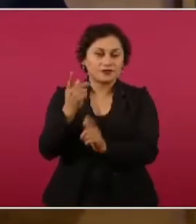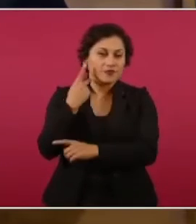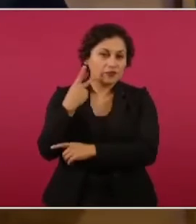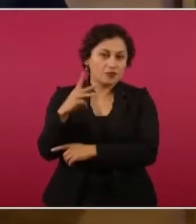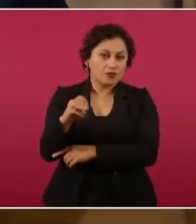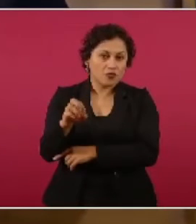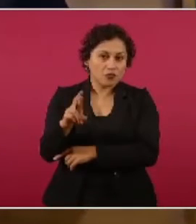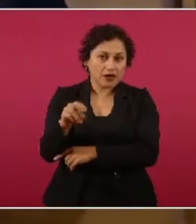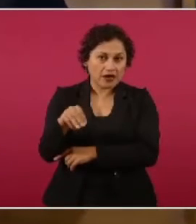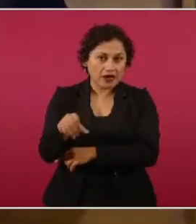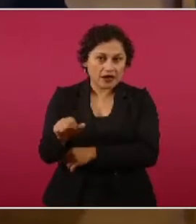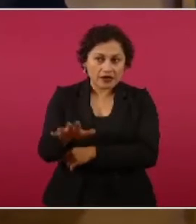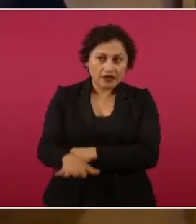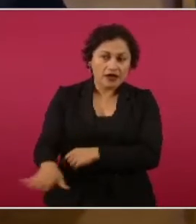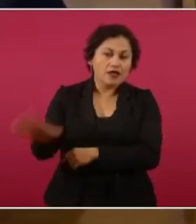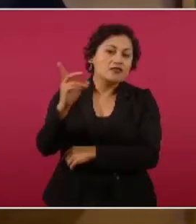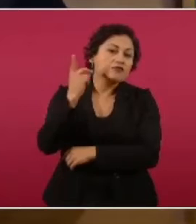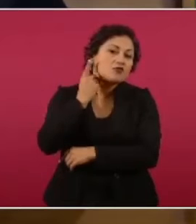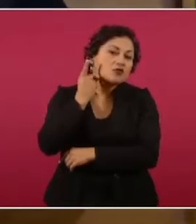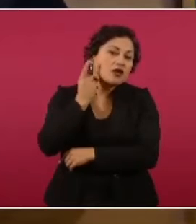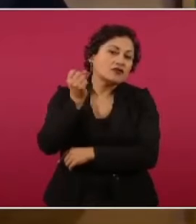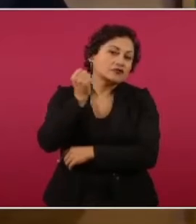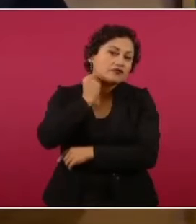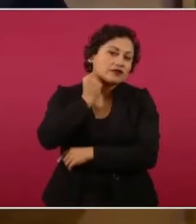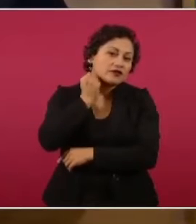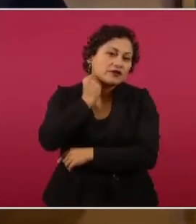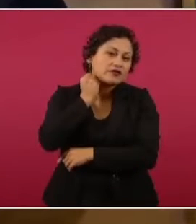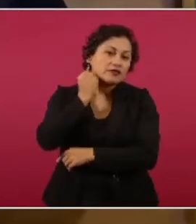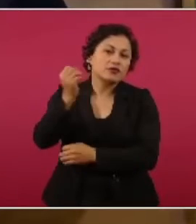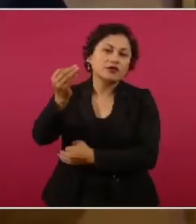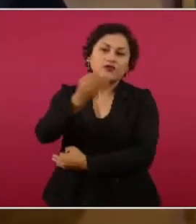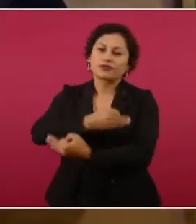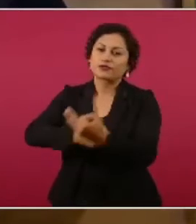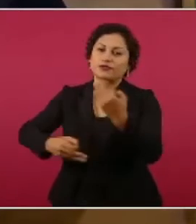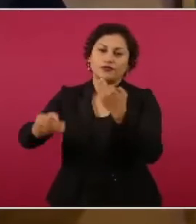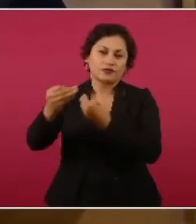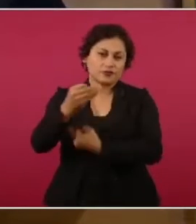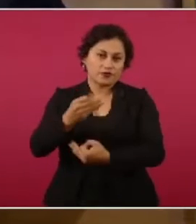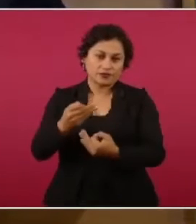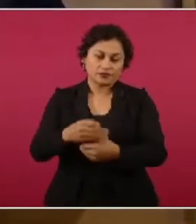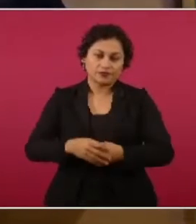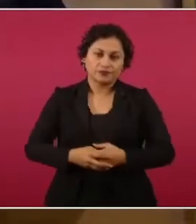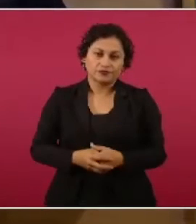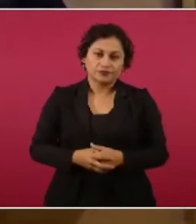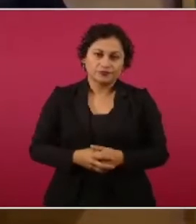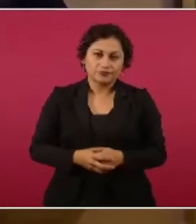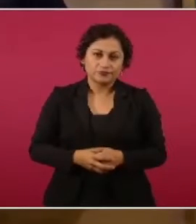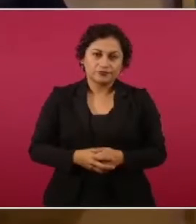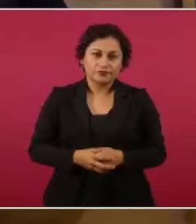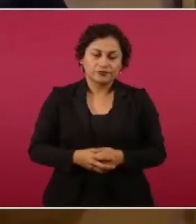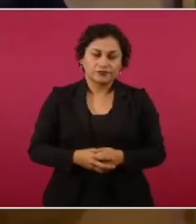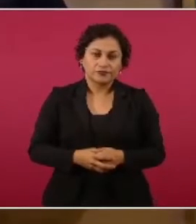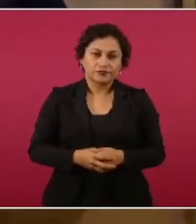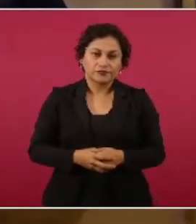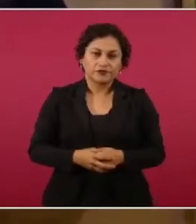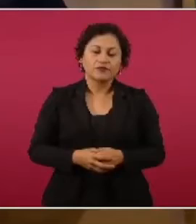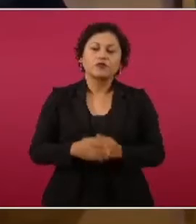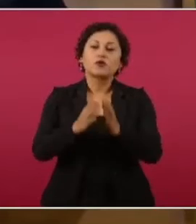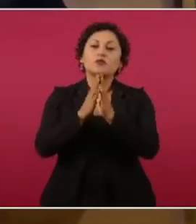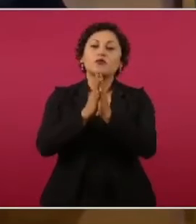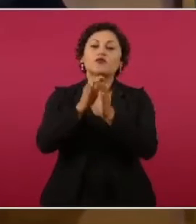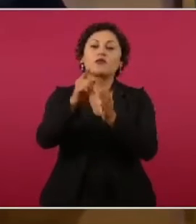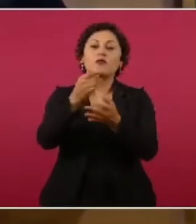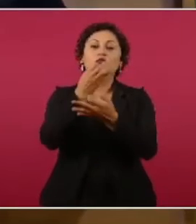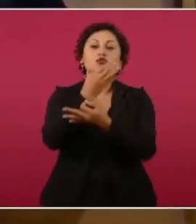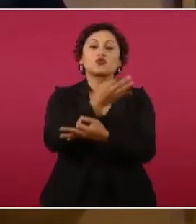a los diputados, senadores, y díganle a todo el mundo y dígale a todo el mundo que Lula